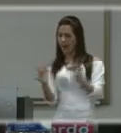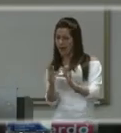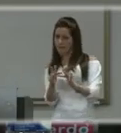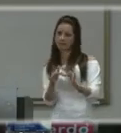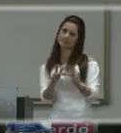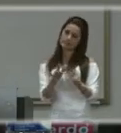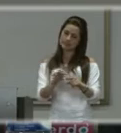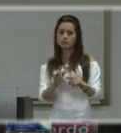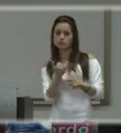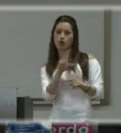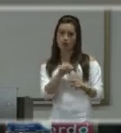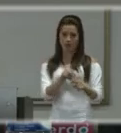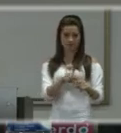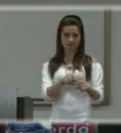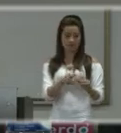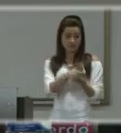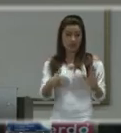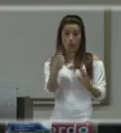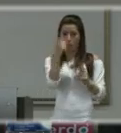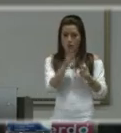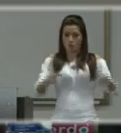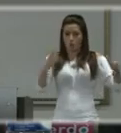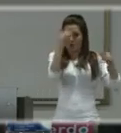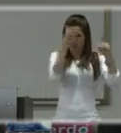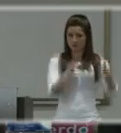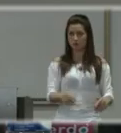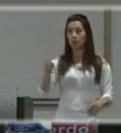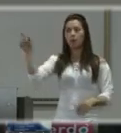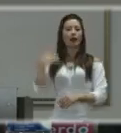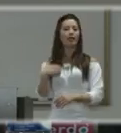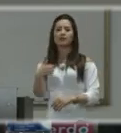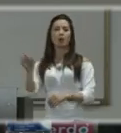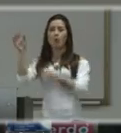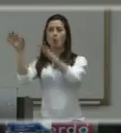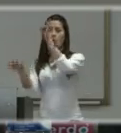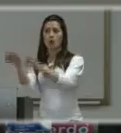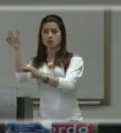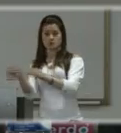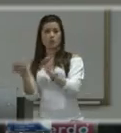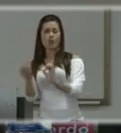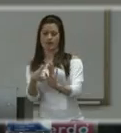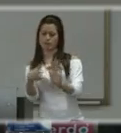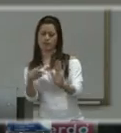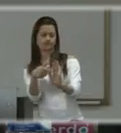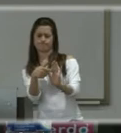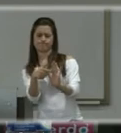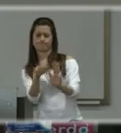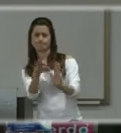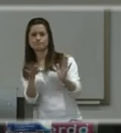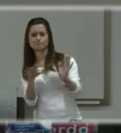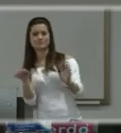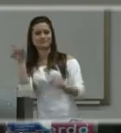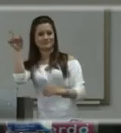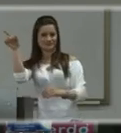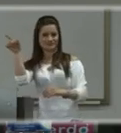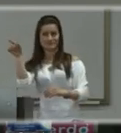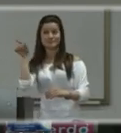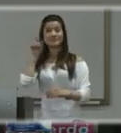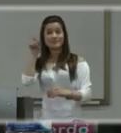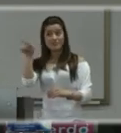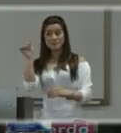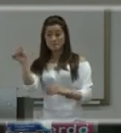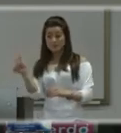Allá cualquier juez, digamos, puede tomar esa decisión. Y ella tomó la decisión de declarar inconstitucionales varias de